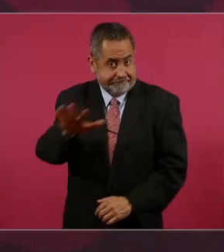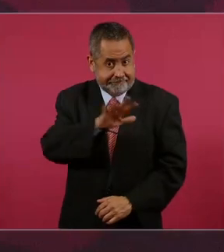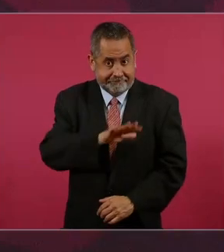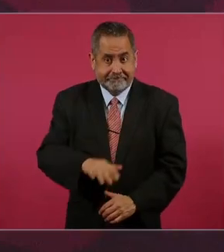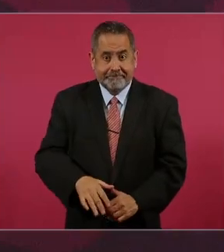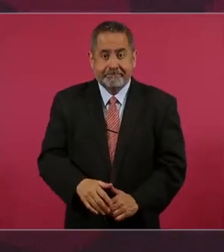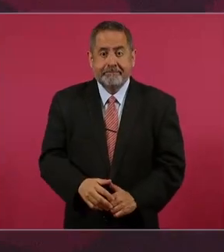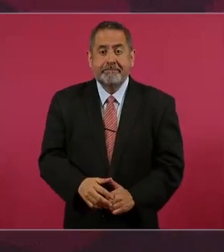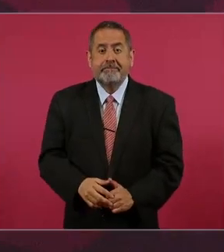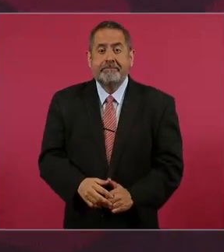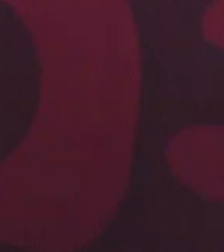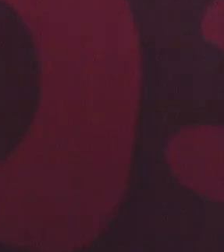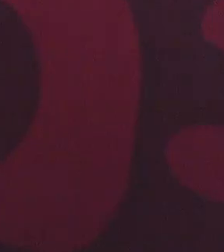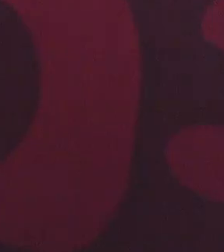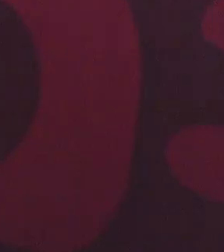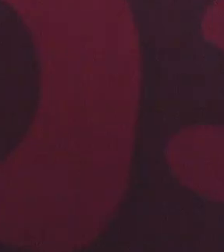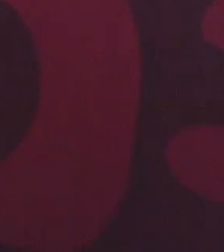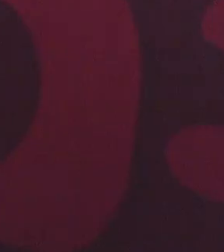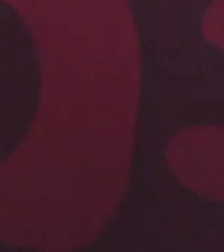está